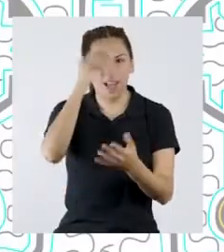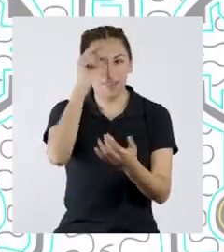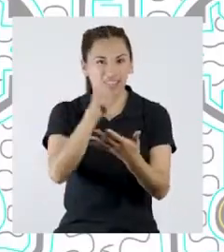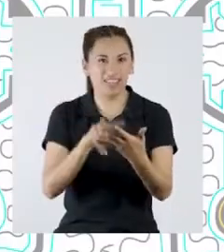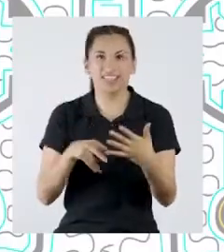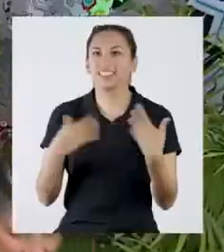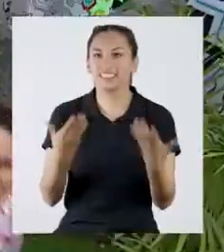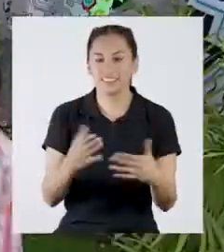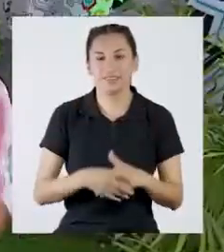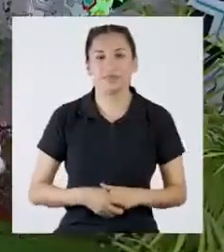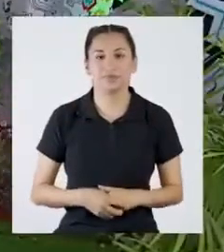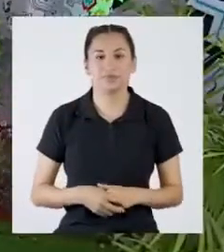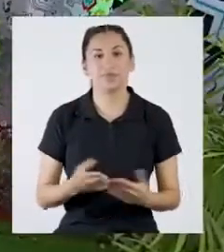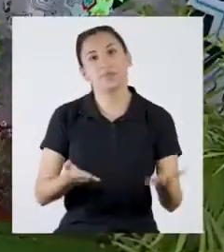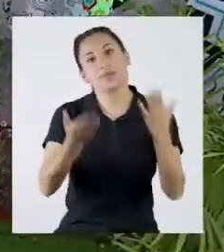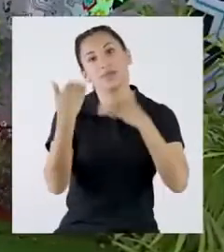nosotros?